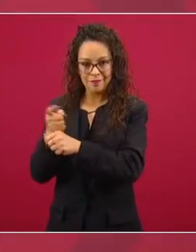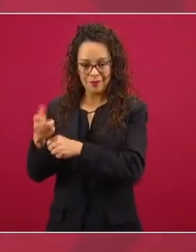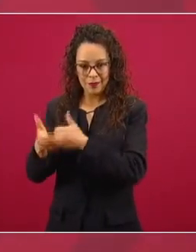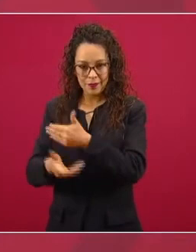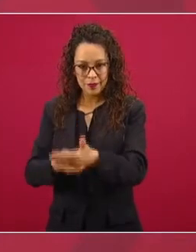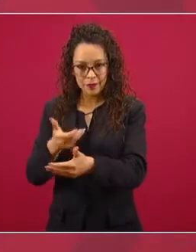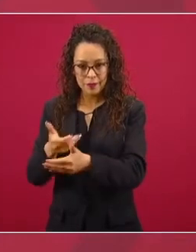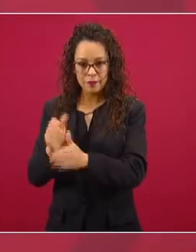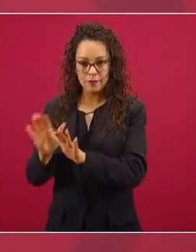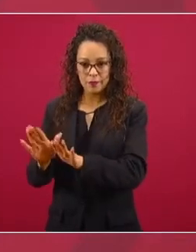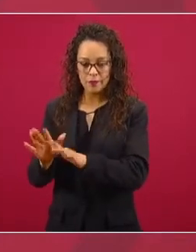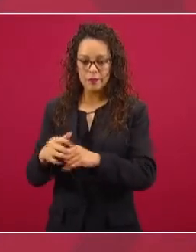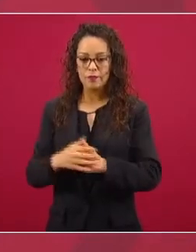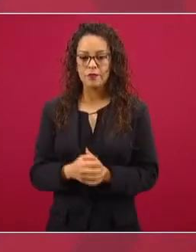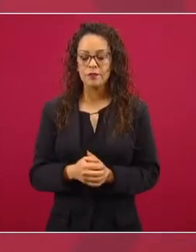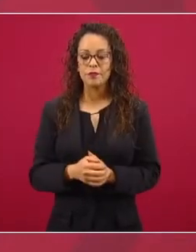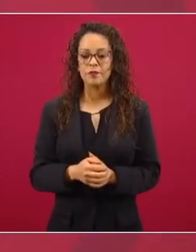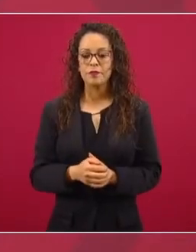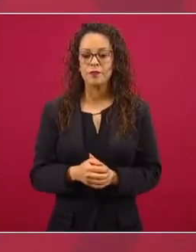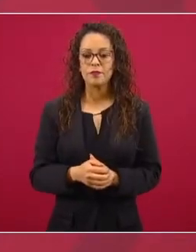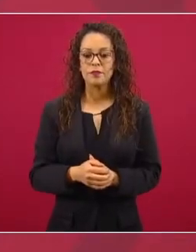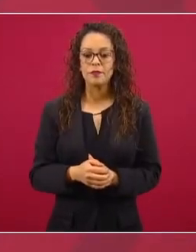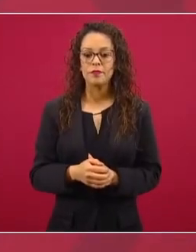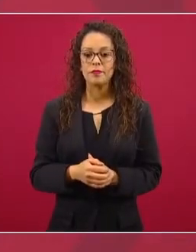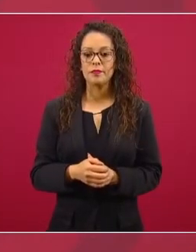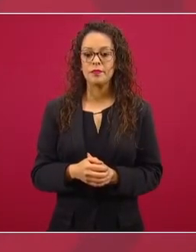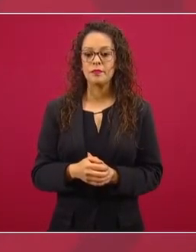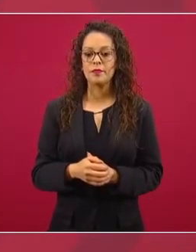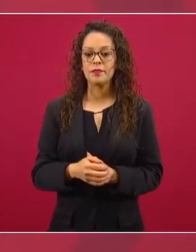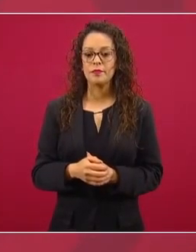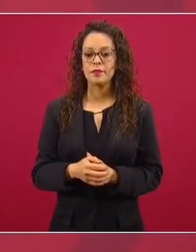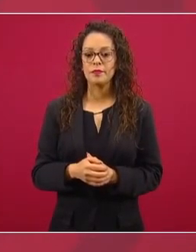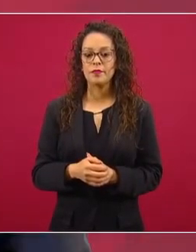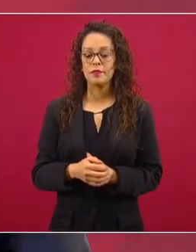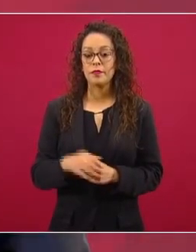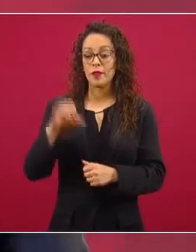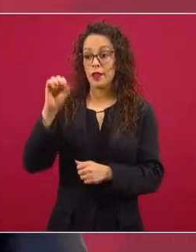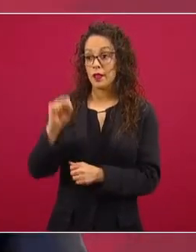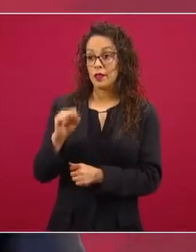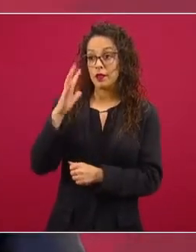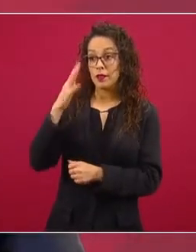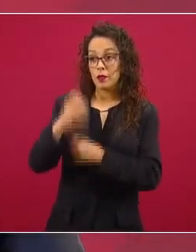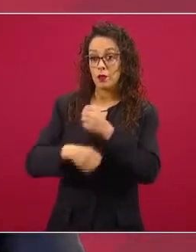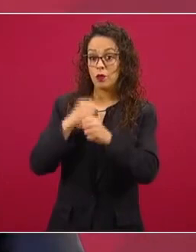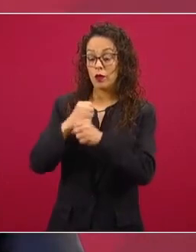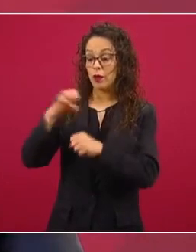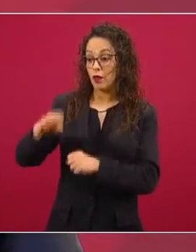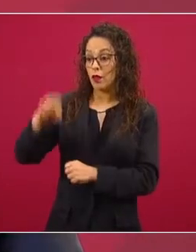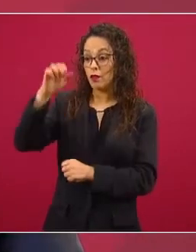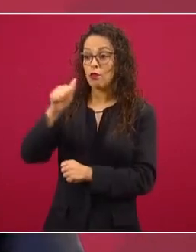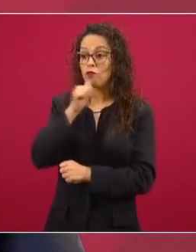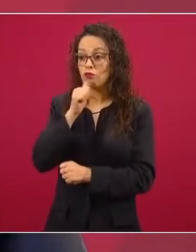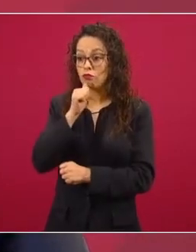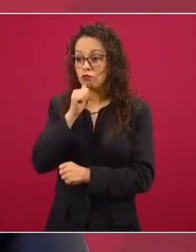en activo, es decir, no pasan de los 65 años,